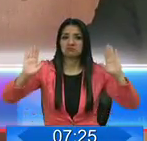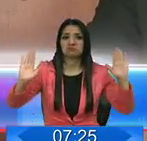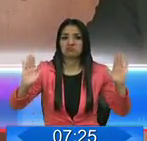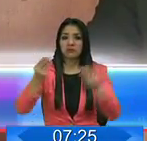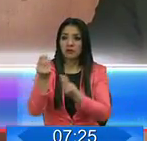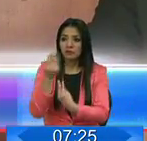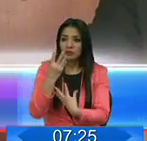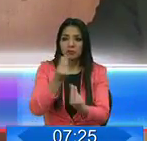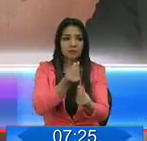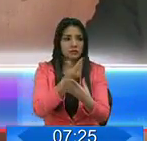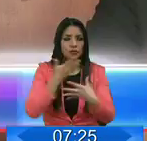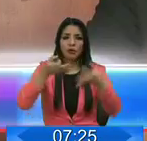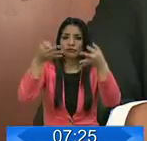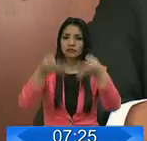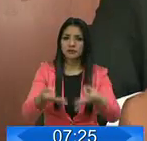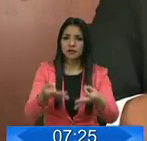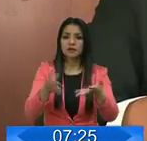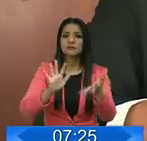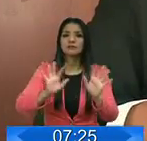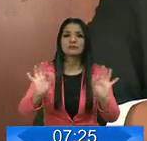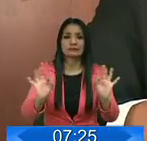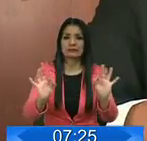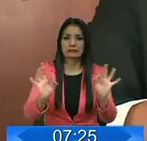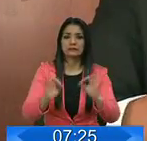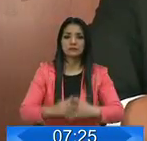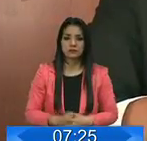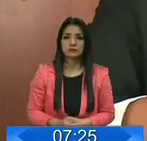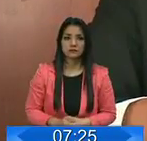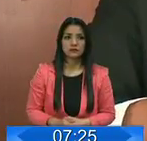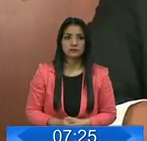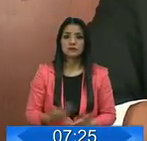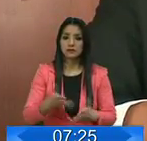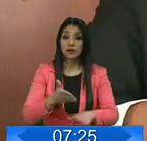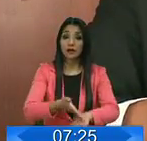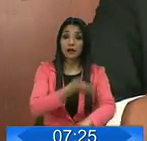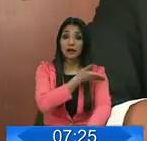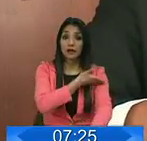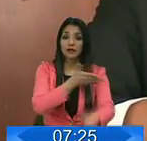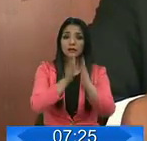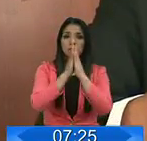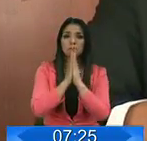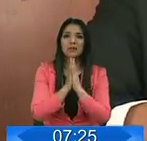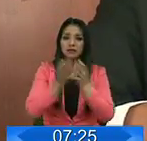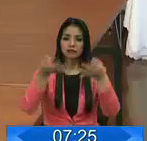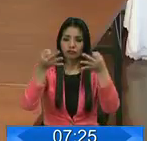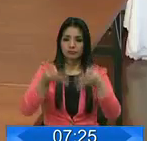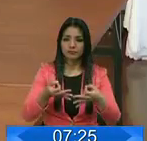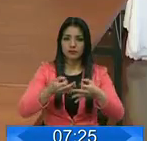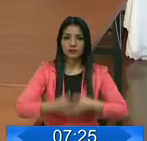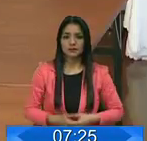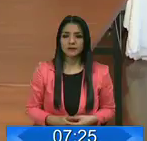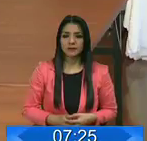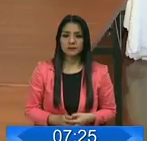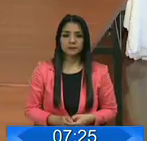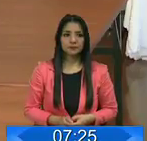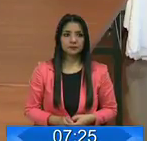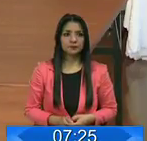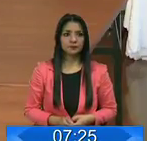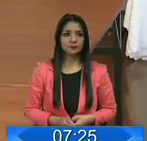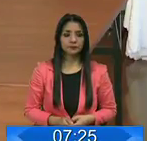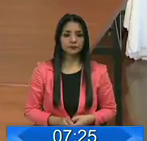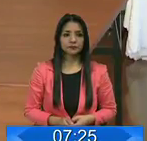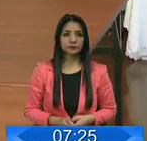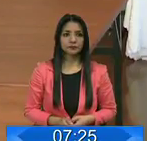definido oficialmente, a pesar de que hemos solicitado de manera formal. En Quito informó Adriana